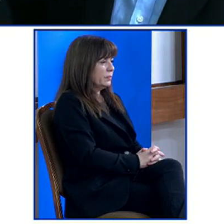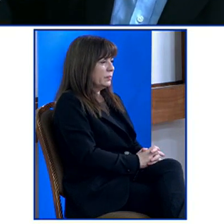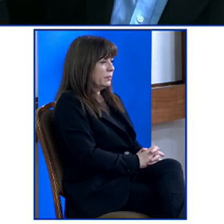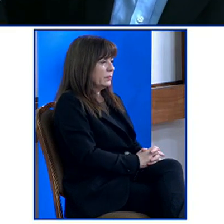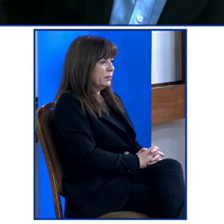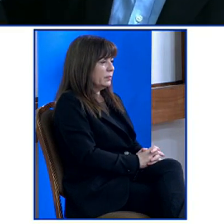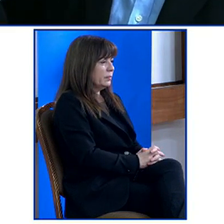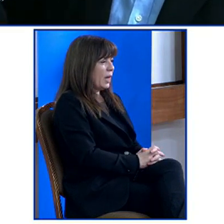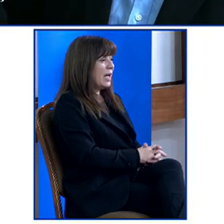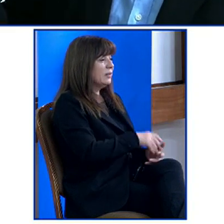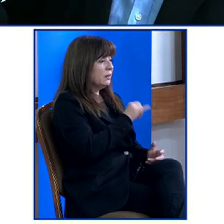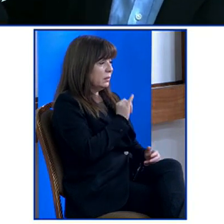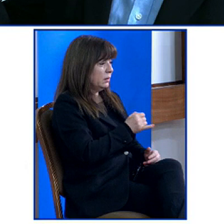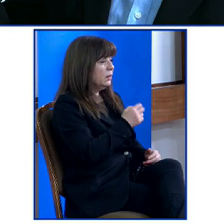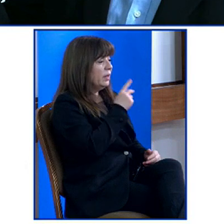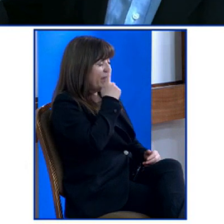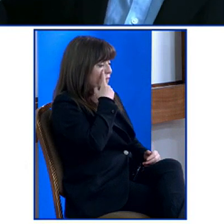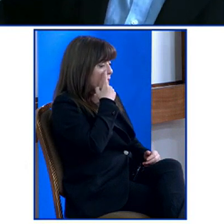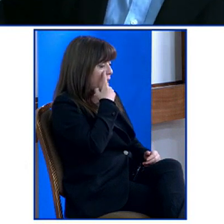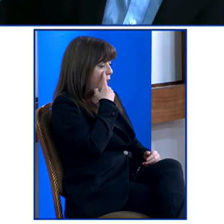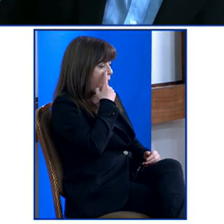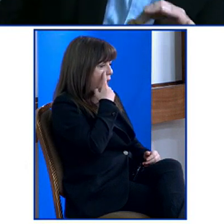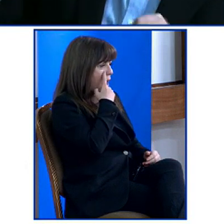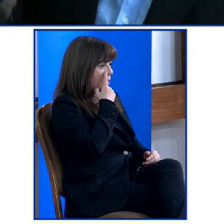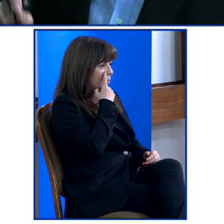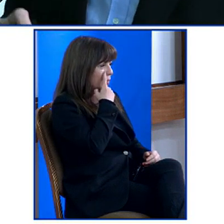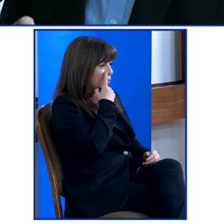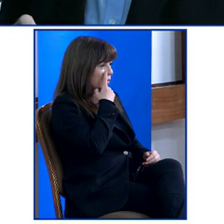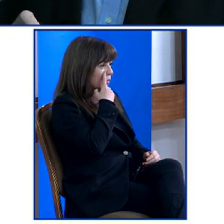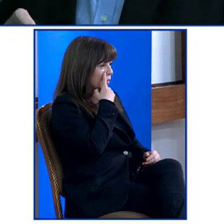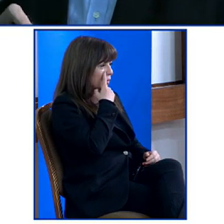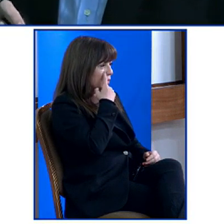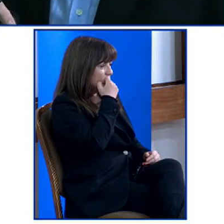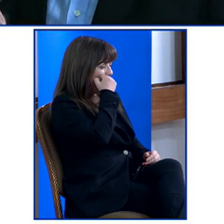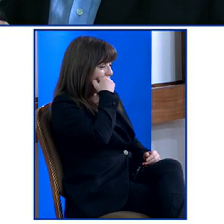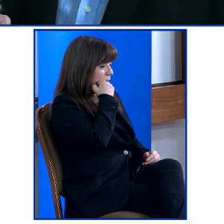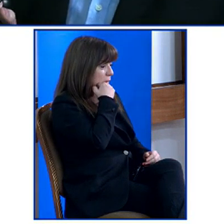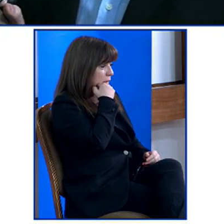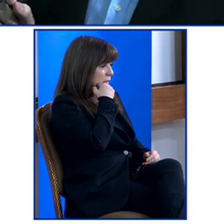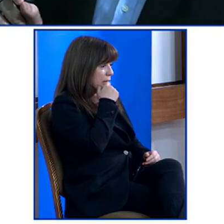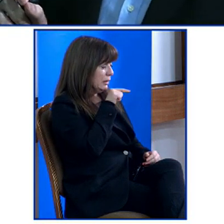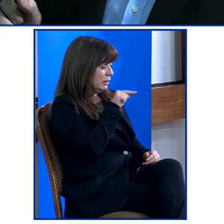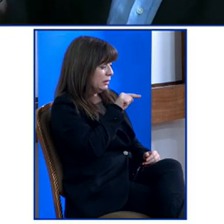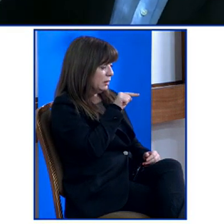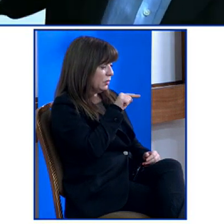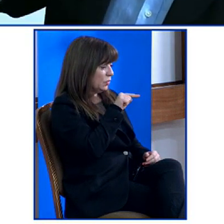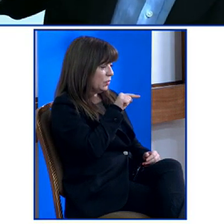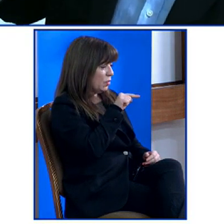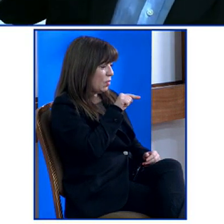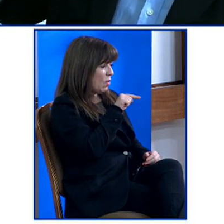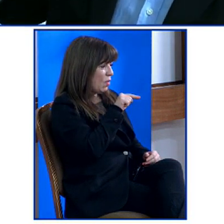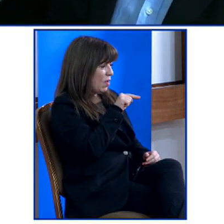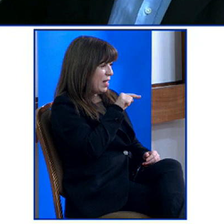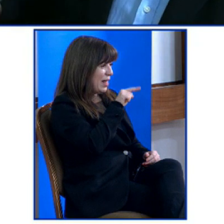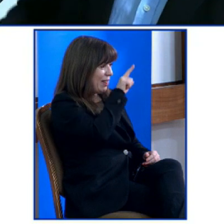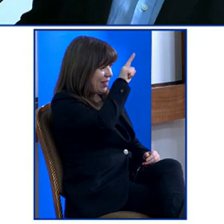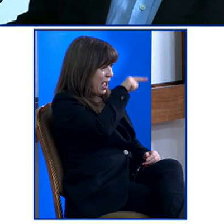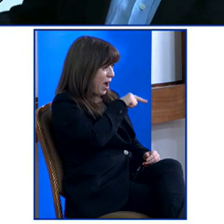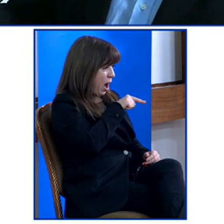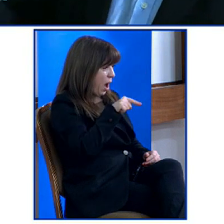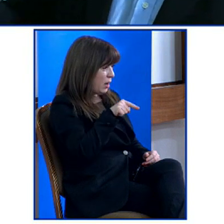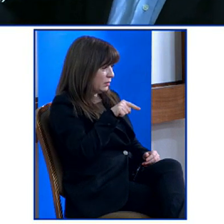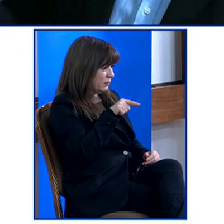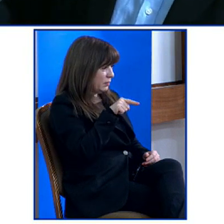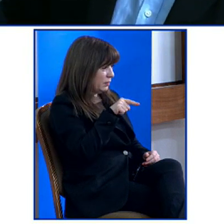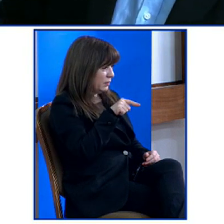Pero si nos fijamos con un poco de cariño en el diagrama de barras en la parte